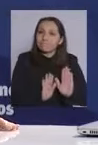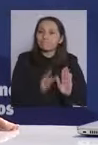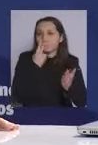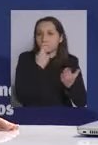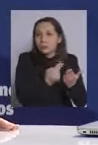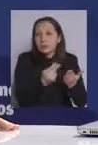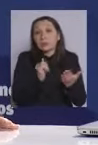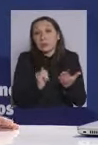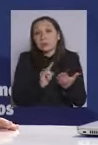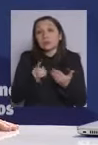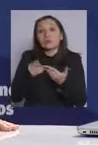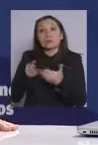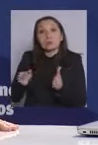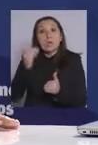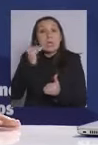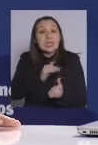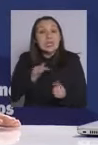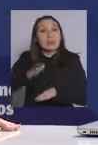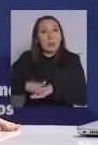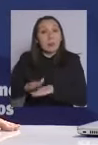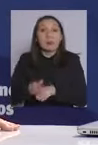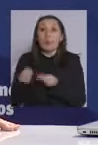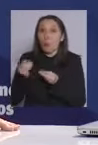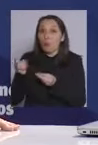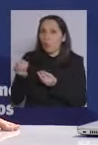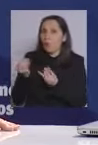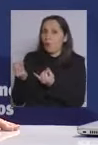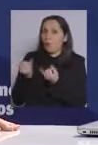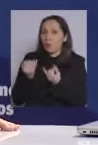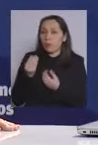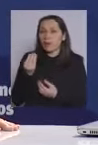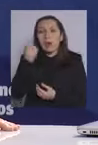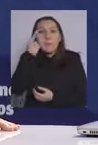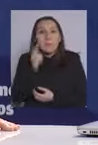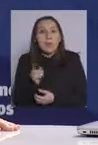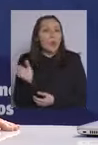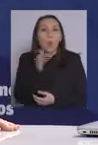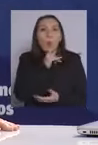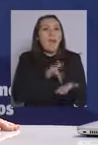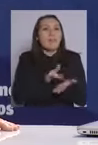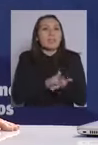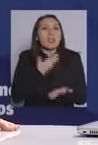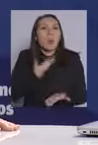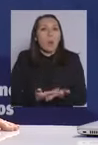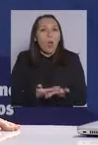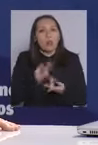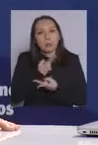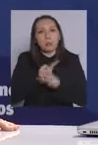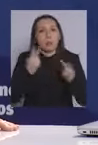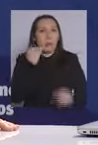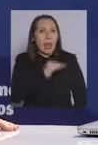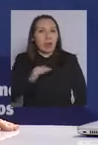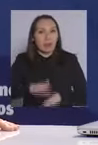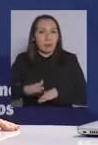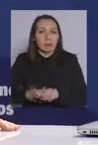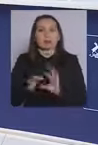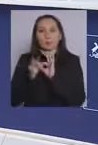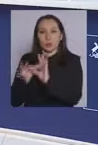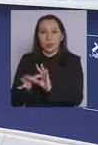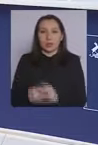Estamos estudiando también esa posibilidad. Está muy bien informado usted, pero no tenemos fecha para hacer ese anuncio. Muchas